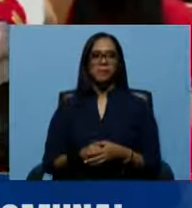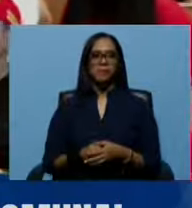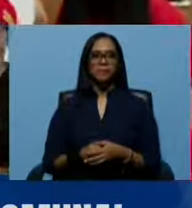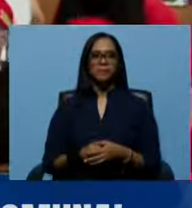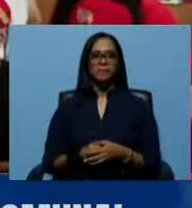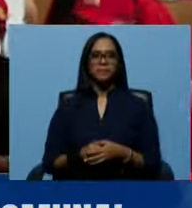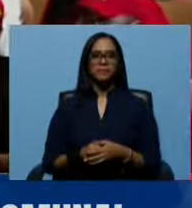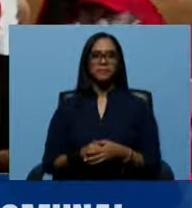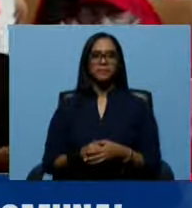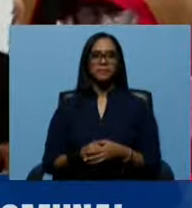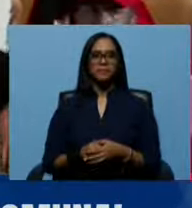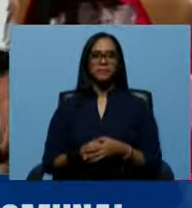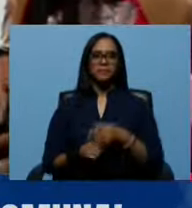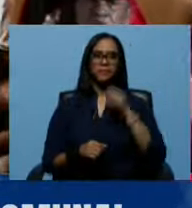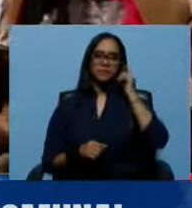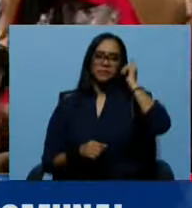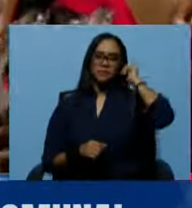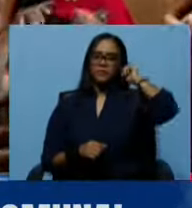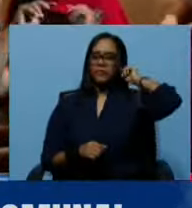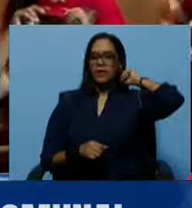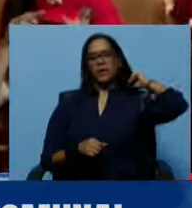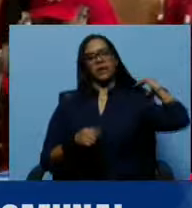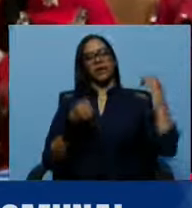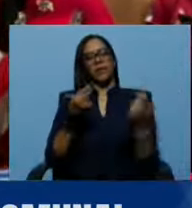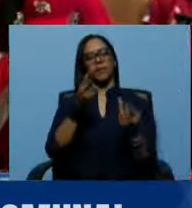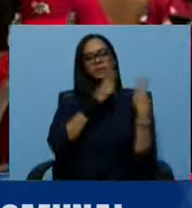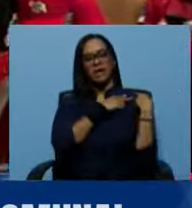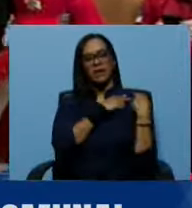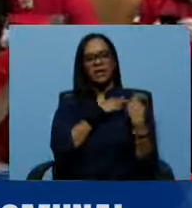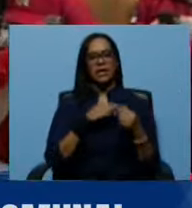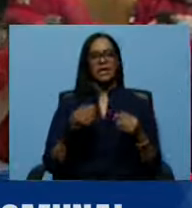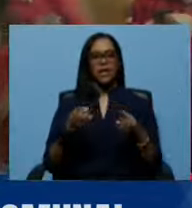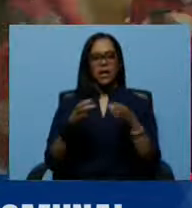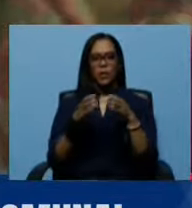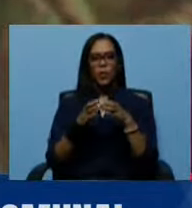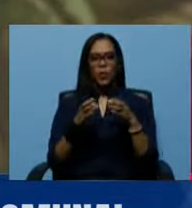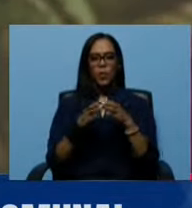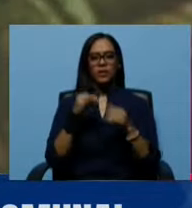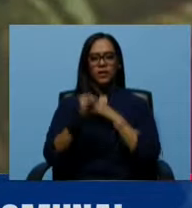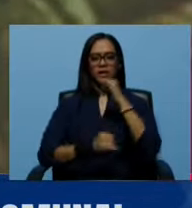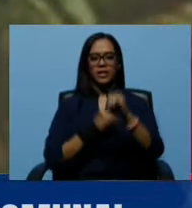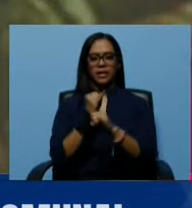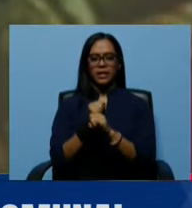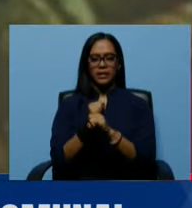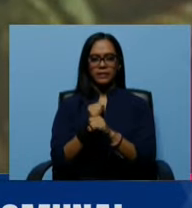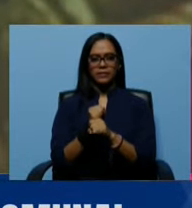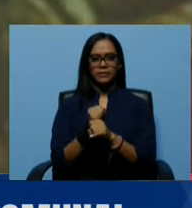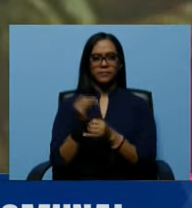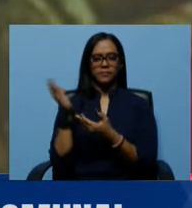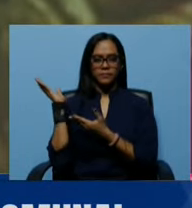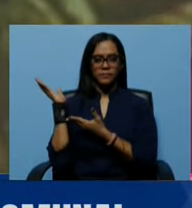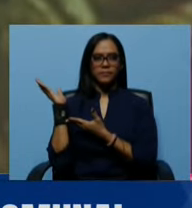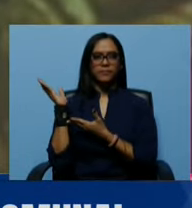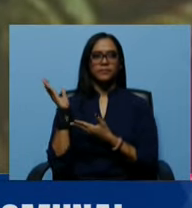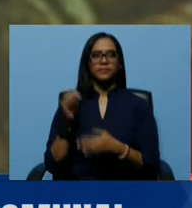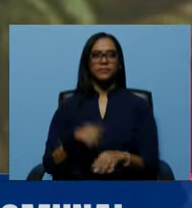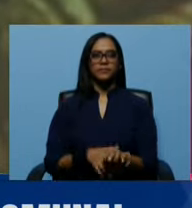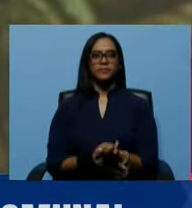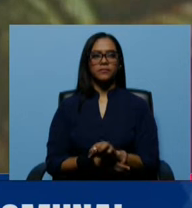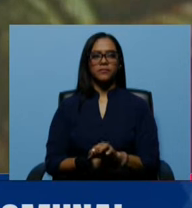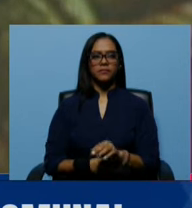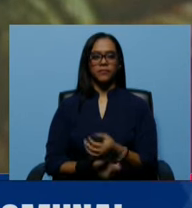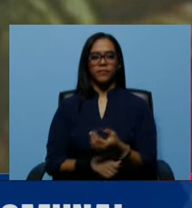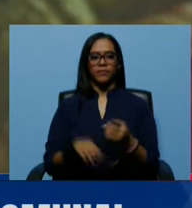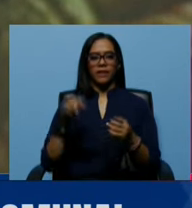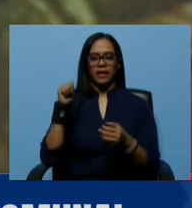responsable de la Brigada Internacionalista Apolonio de Carvalho, a Everton Pereira, Ana